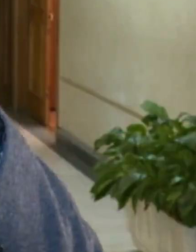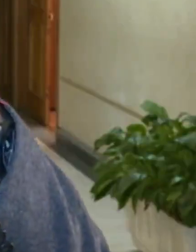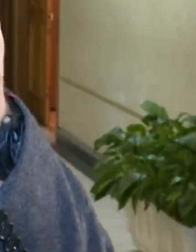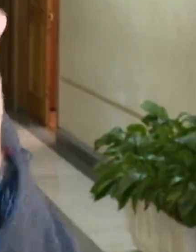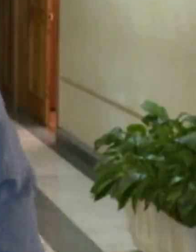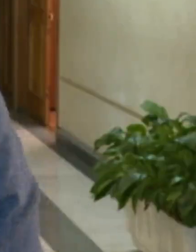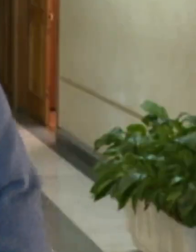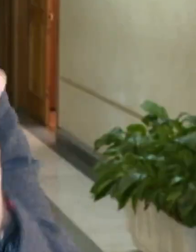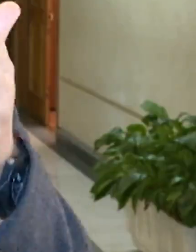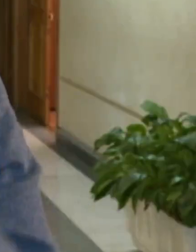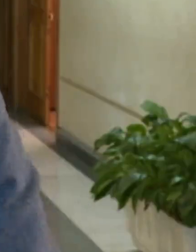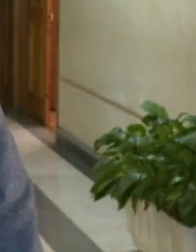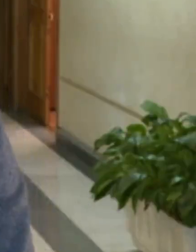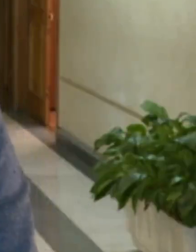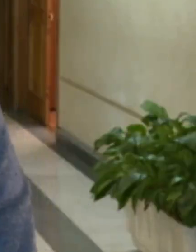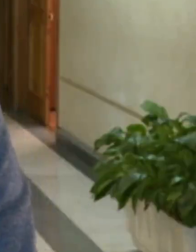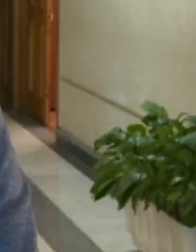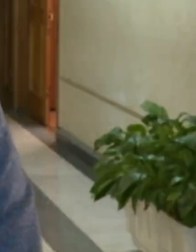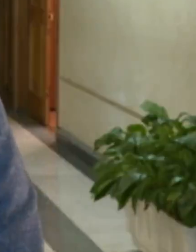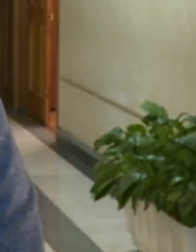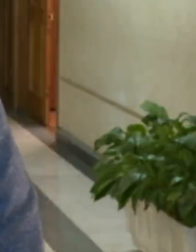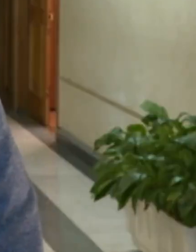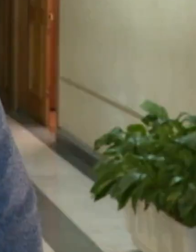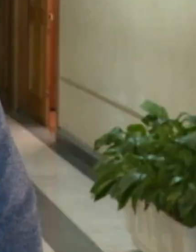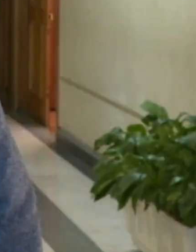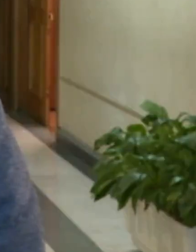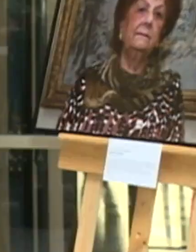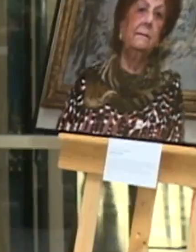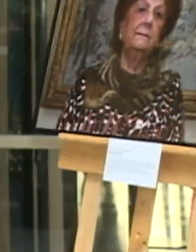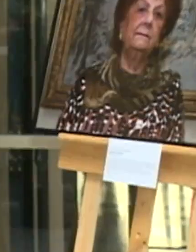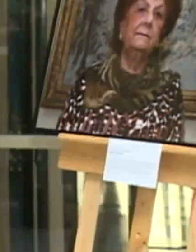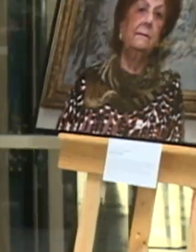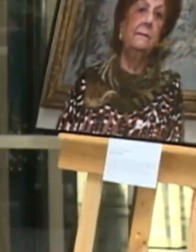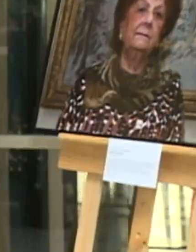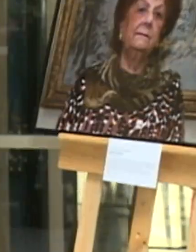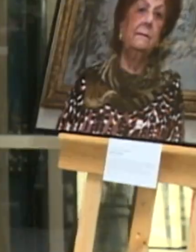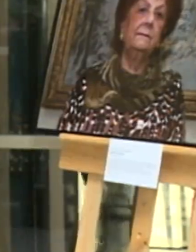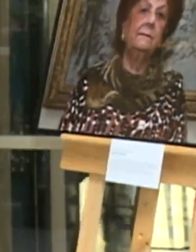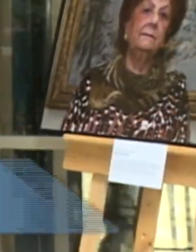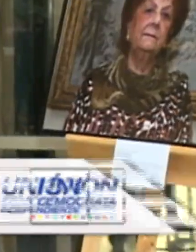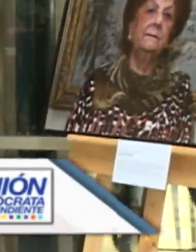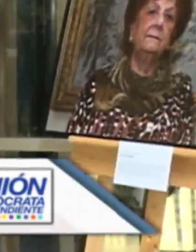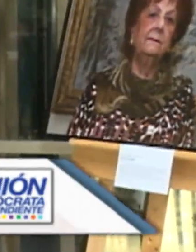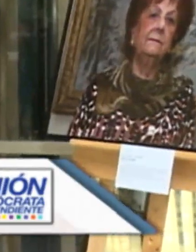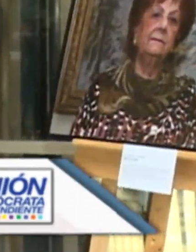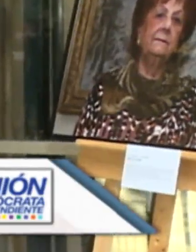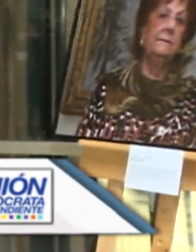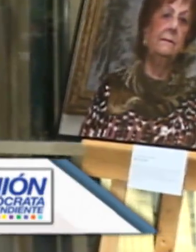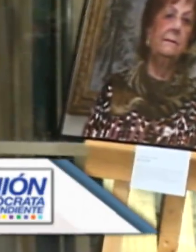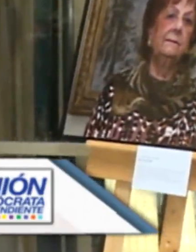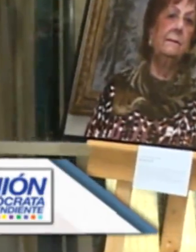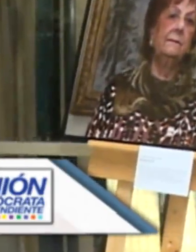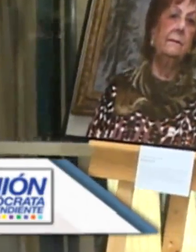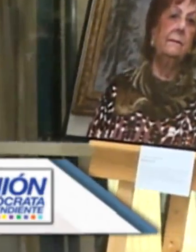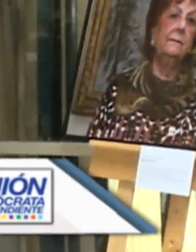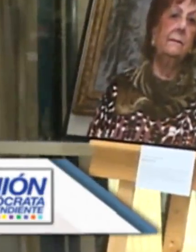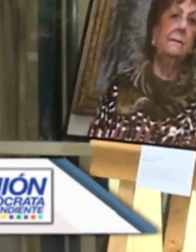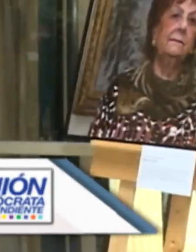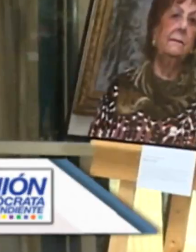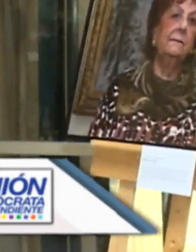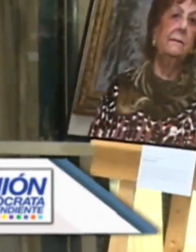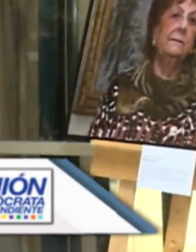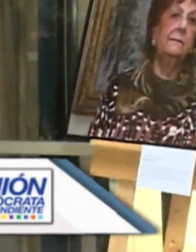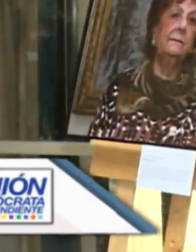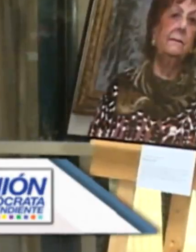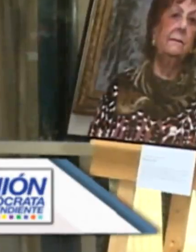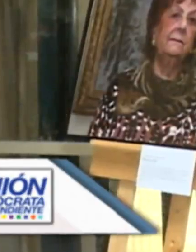hacer un cambio que hemos propuesto y que hemos insistido más profundo al sistema mismo este proyecto que impulsa la productividad tiene algunos objetivos centrales de las pocas